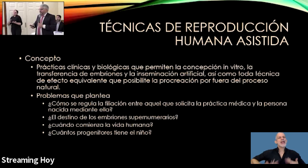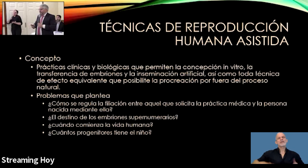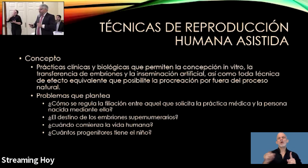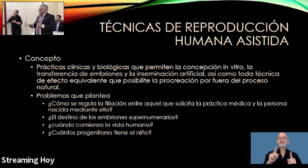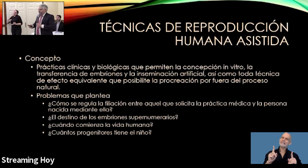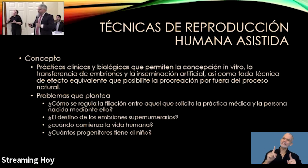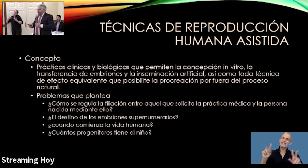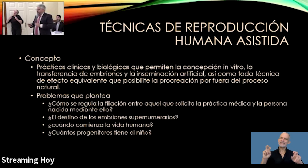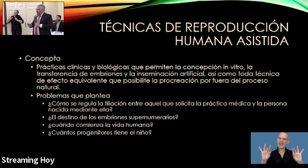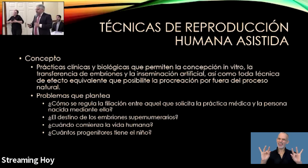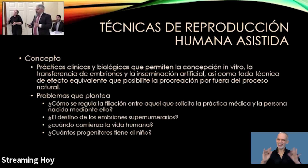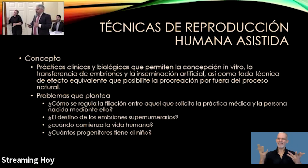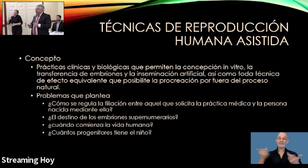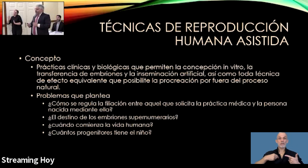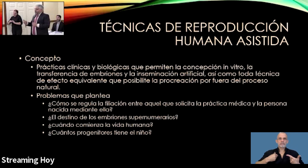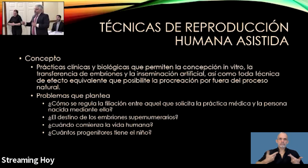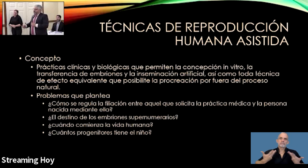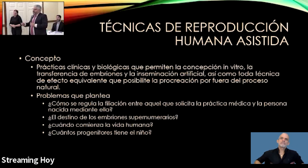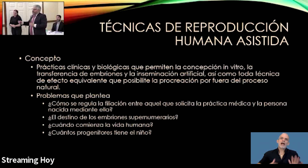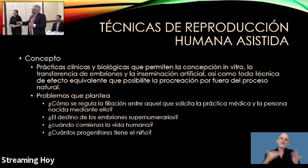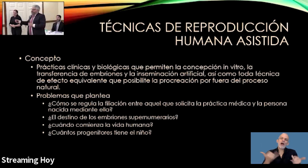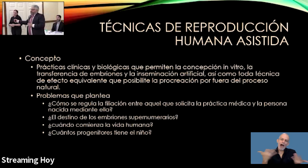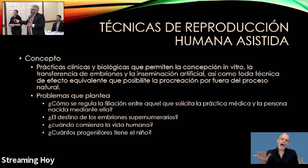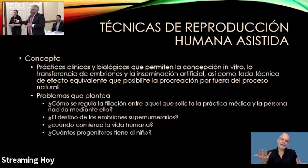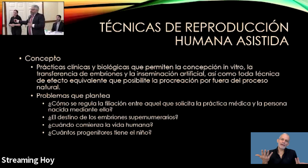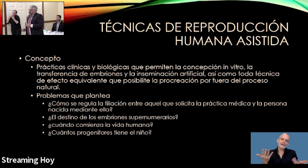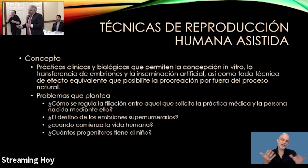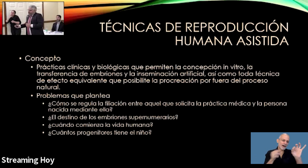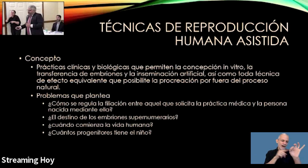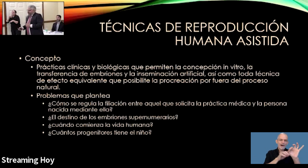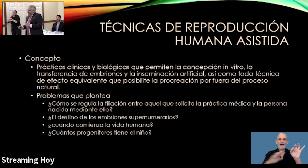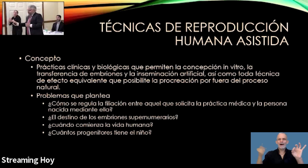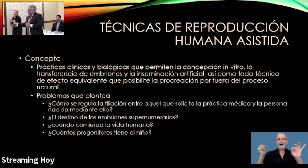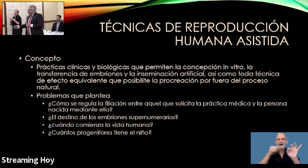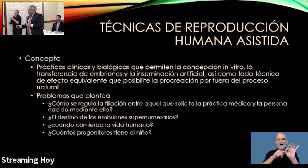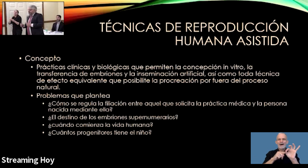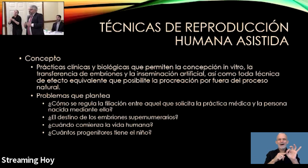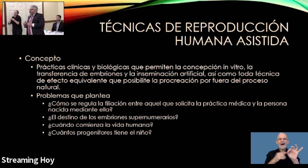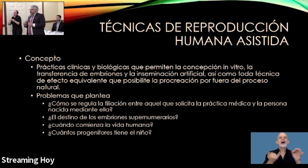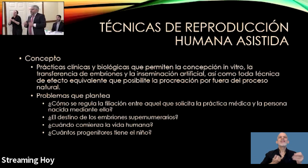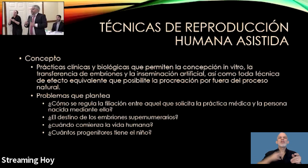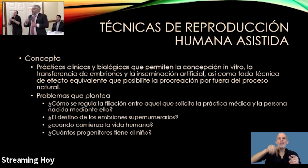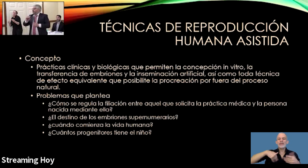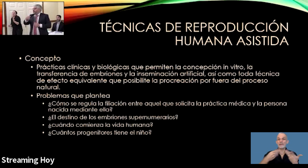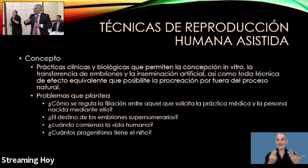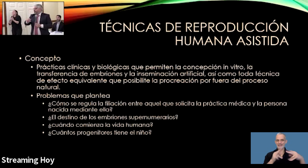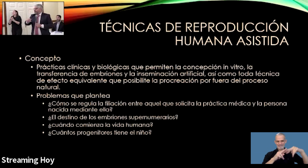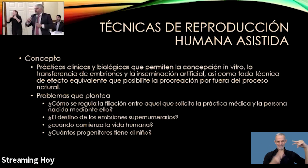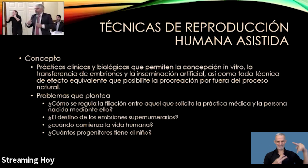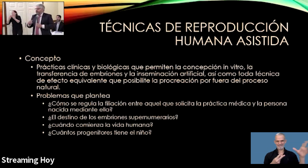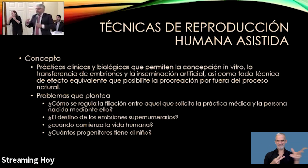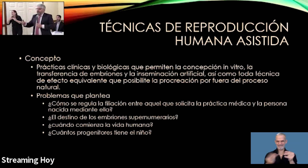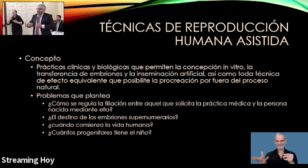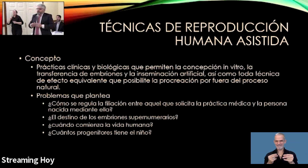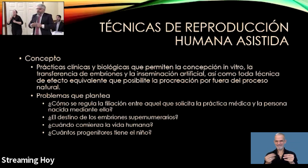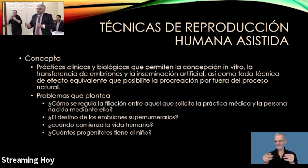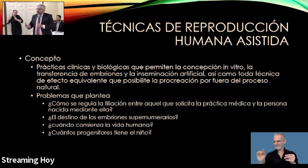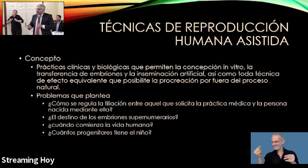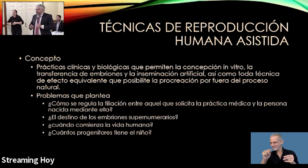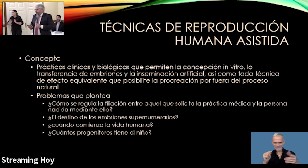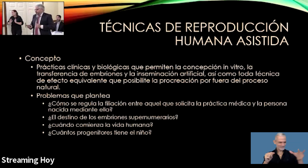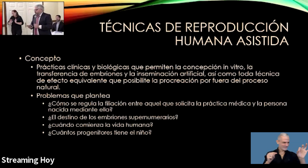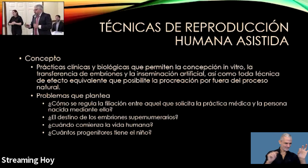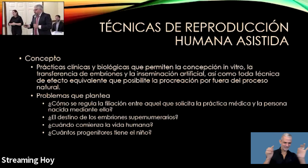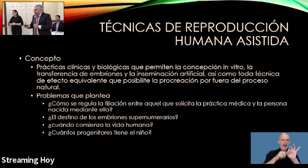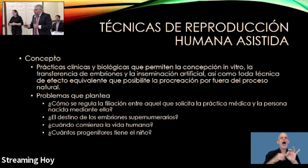en definitiva también no perdamos de vista que el material genético utilizado es material genético natural. Existe una práctica